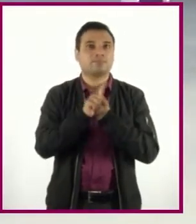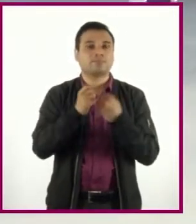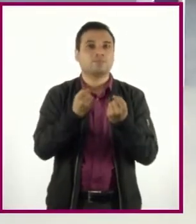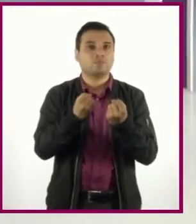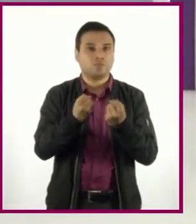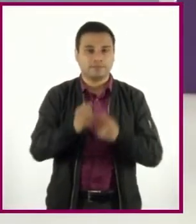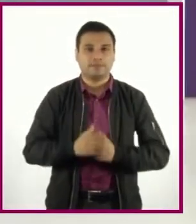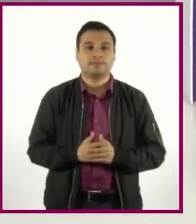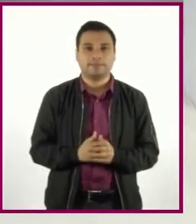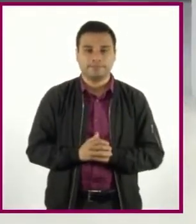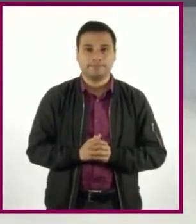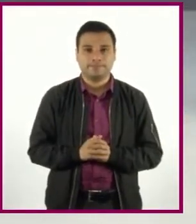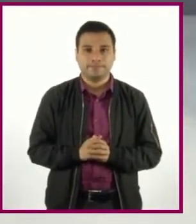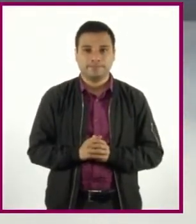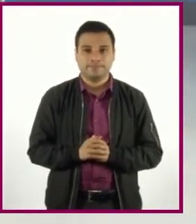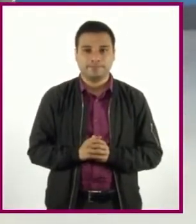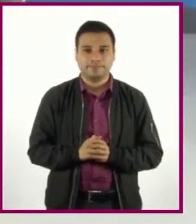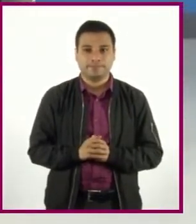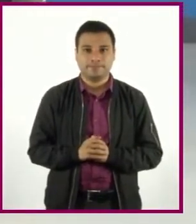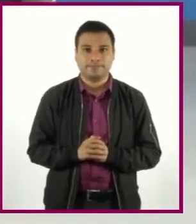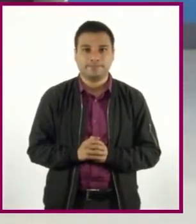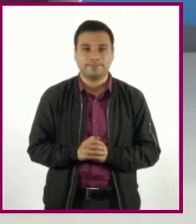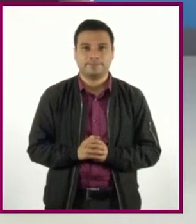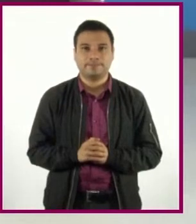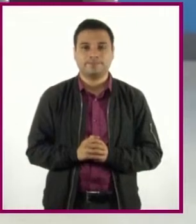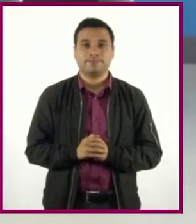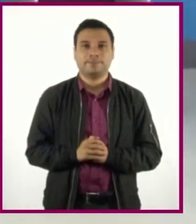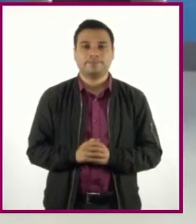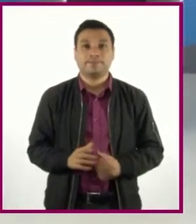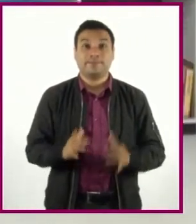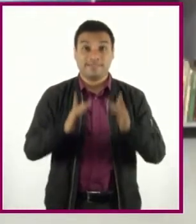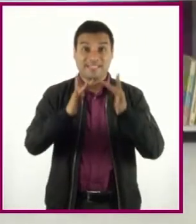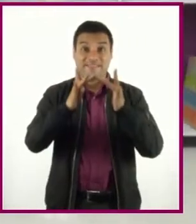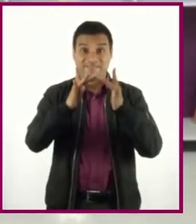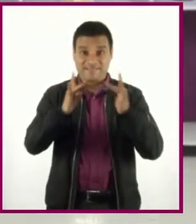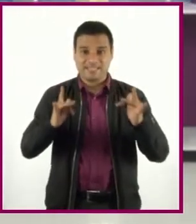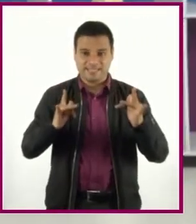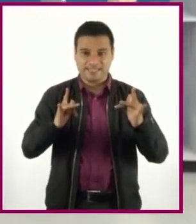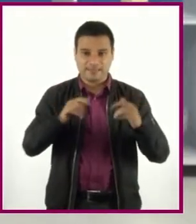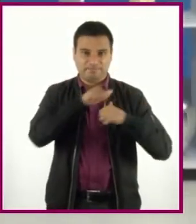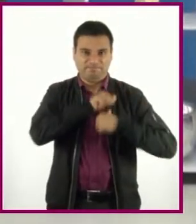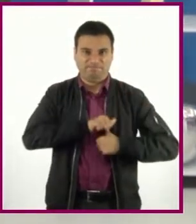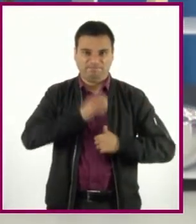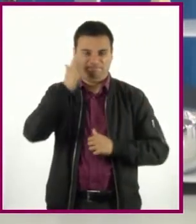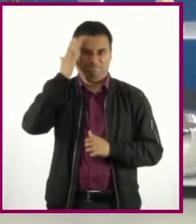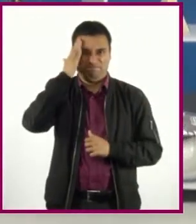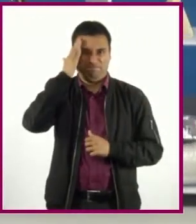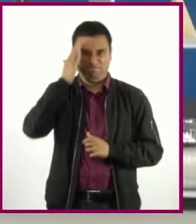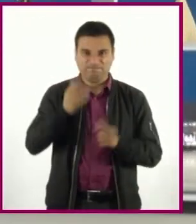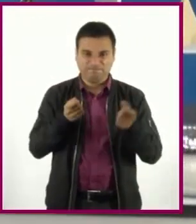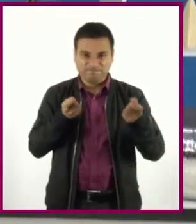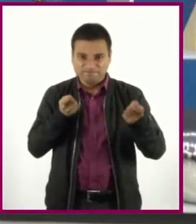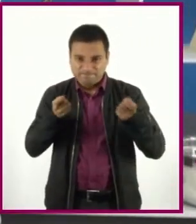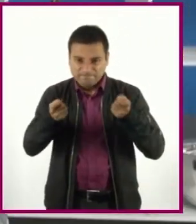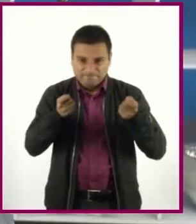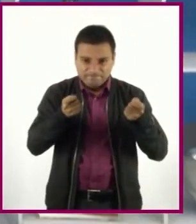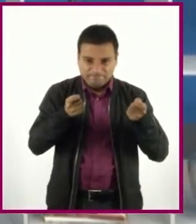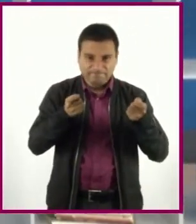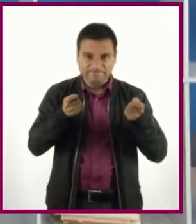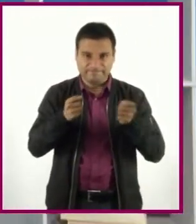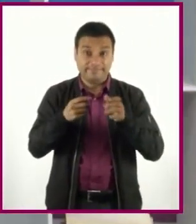bien, durante el reparto, Francia fue la encargada de administrar y explotar al gobierno y los recursos